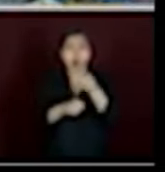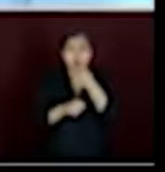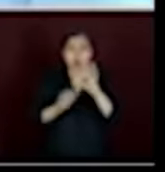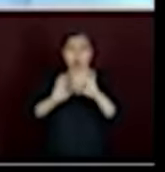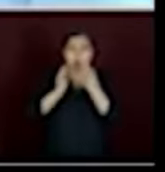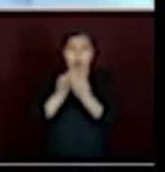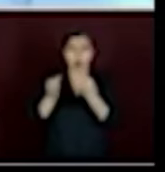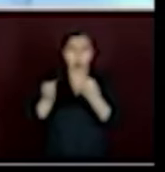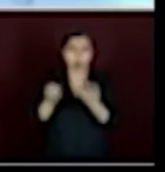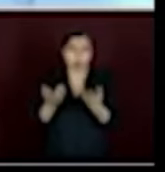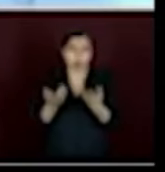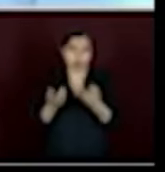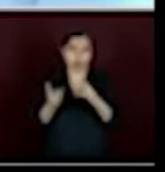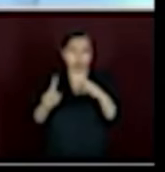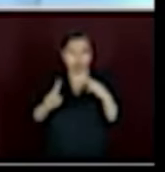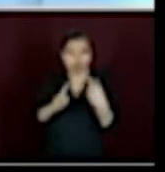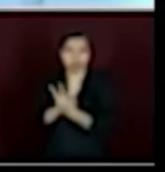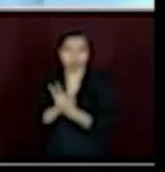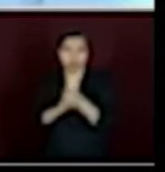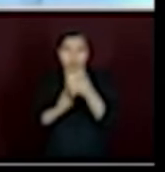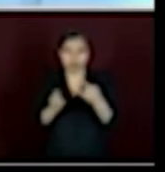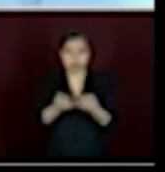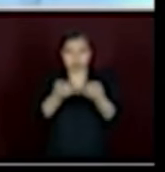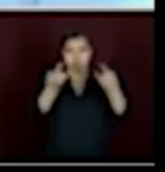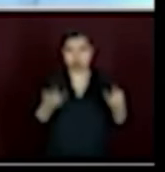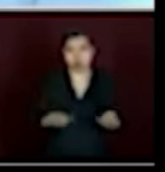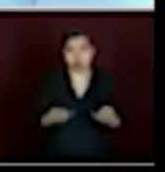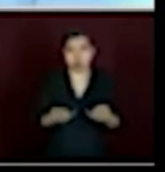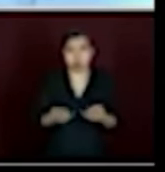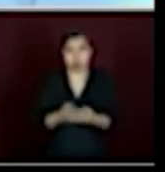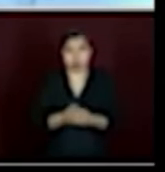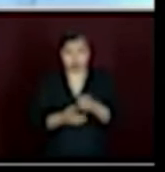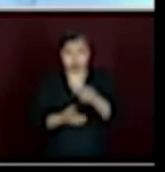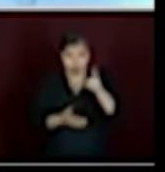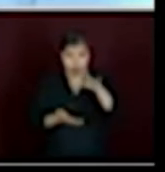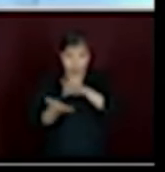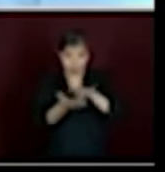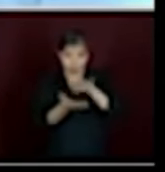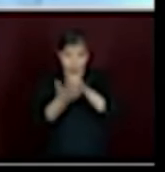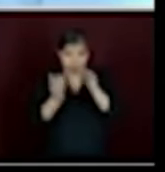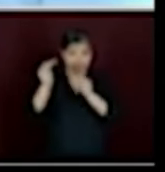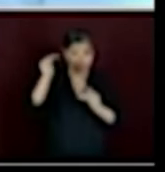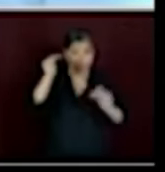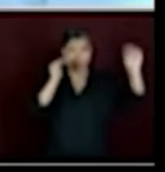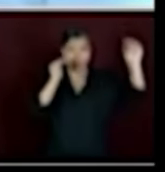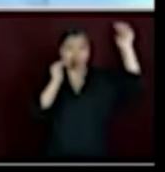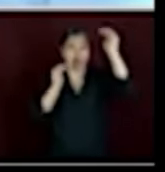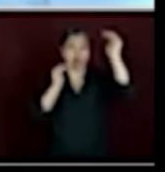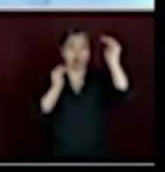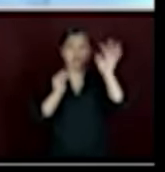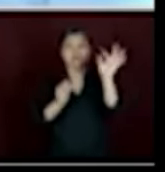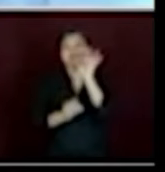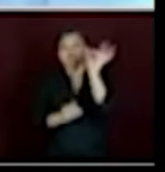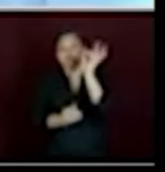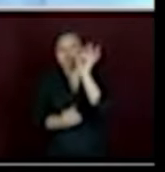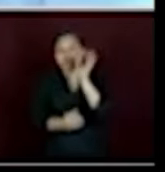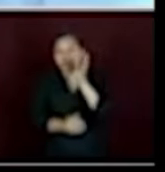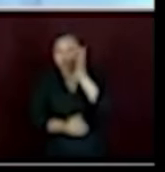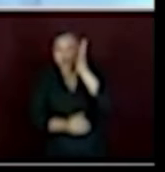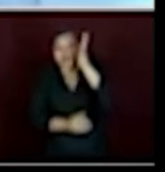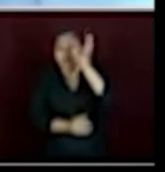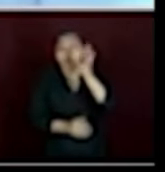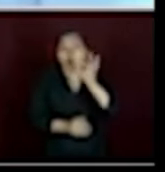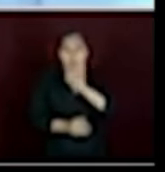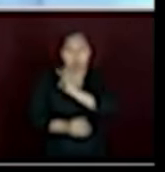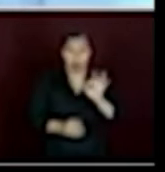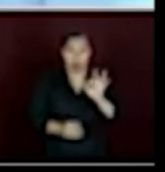este temor de salir a votar. Hablo de alguna zona de Tamaulipas, o del estado de Chihuahua,